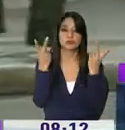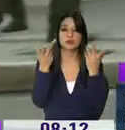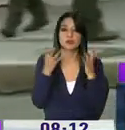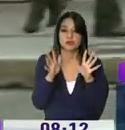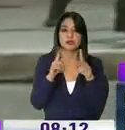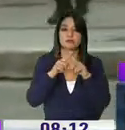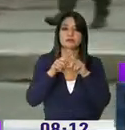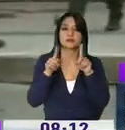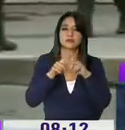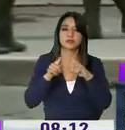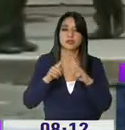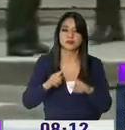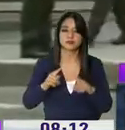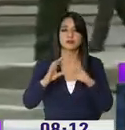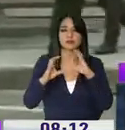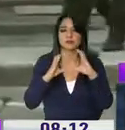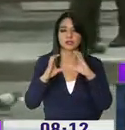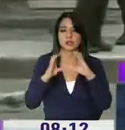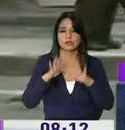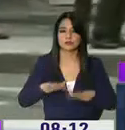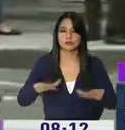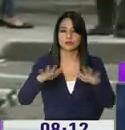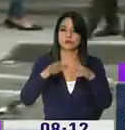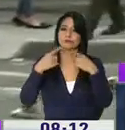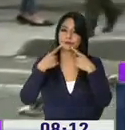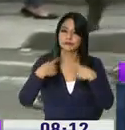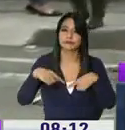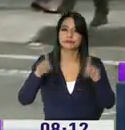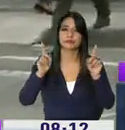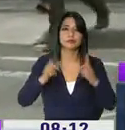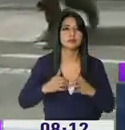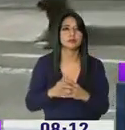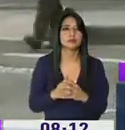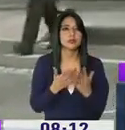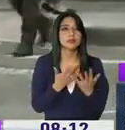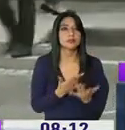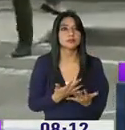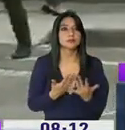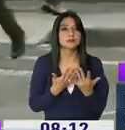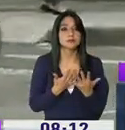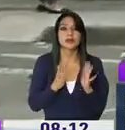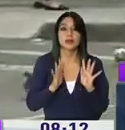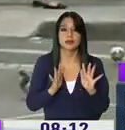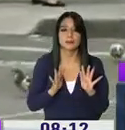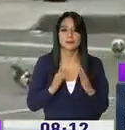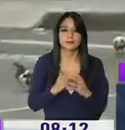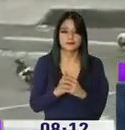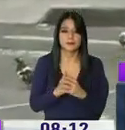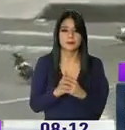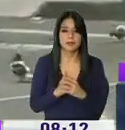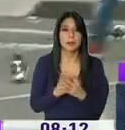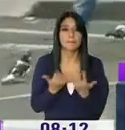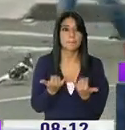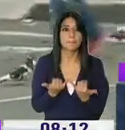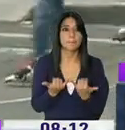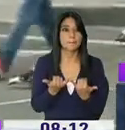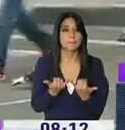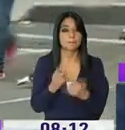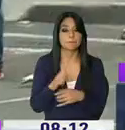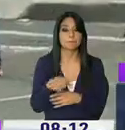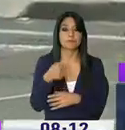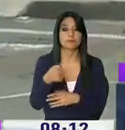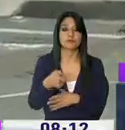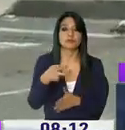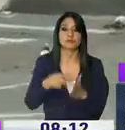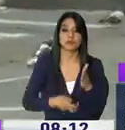los diferentes medios de comunicación. Vamos a esperar también la situación que se pronuncien para las siguientes sanciones que se